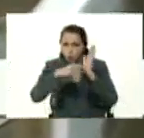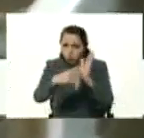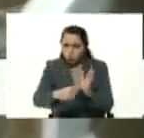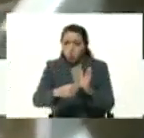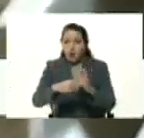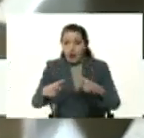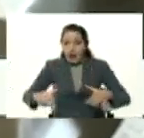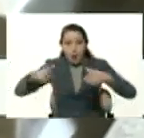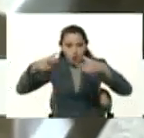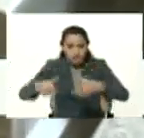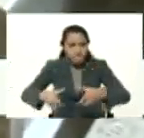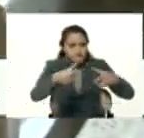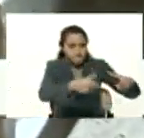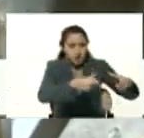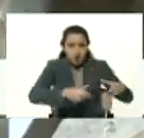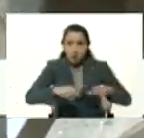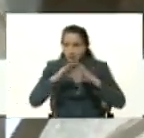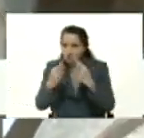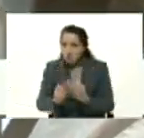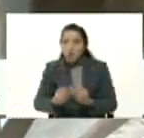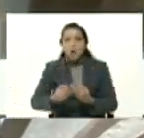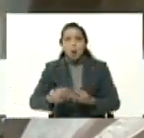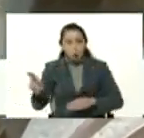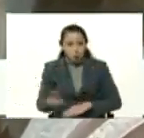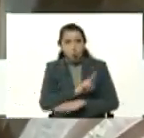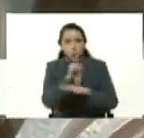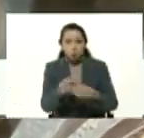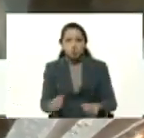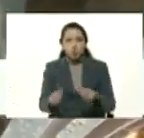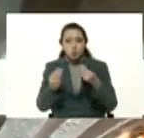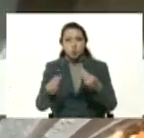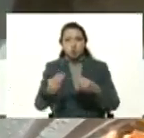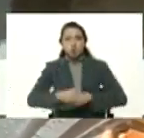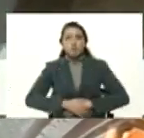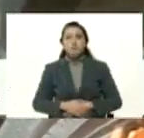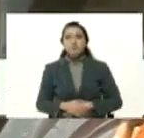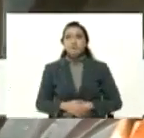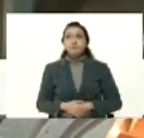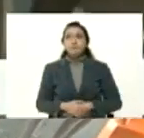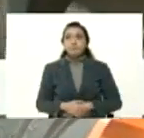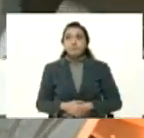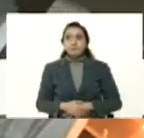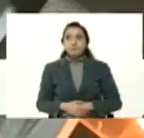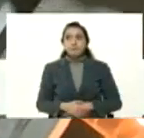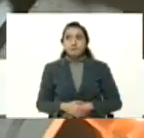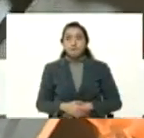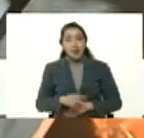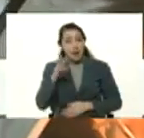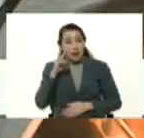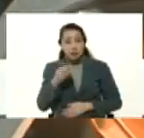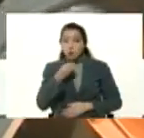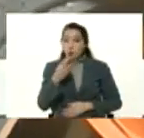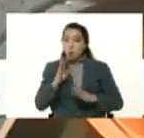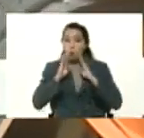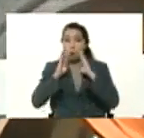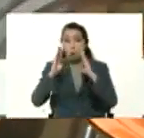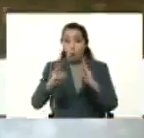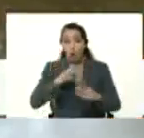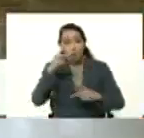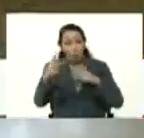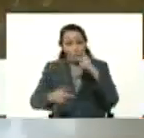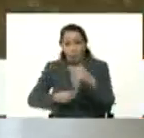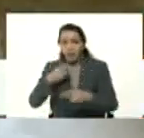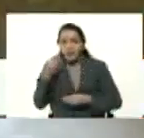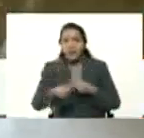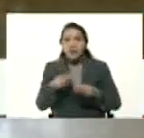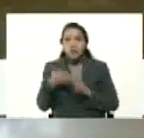las mesas de todas las familias venezolanas. Este sector se ha visto favorecido por las políticas